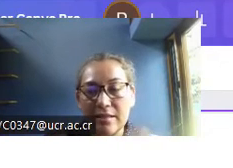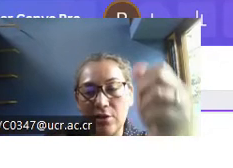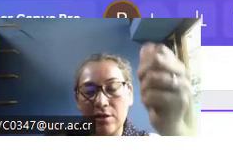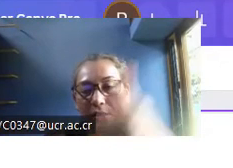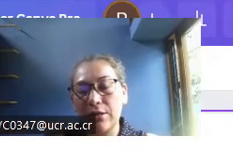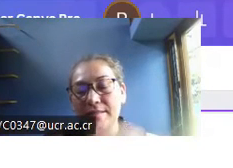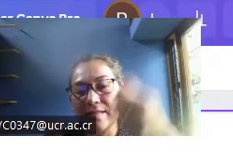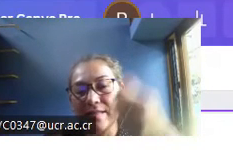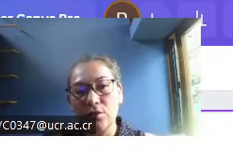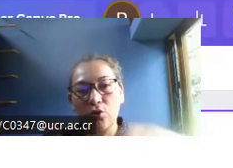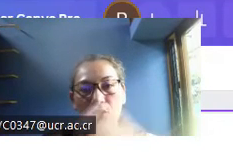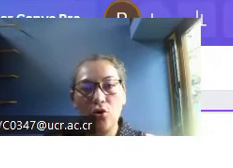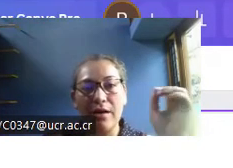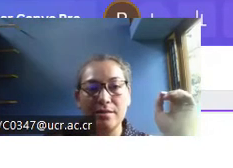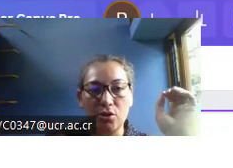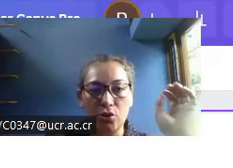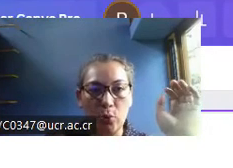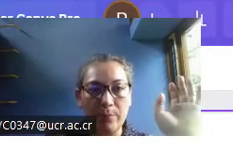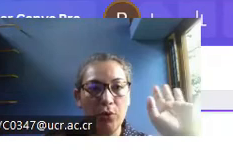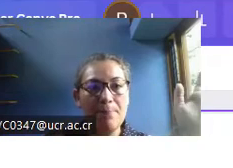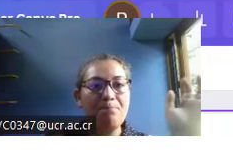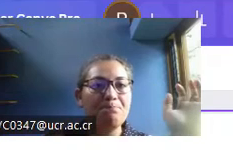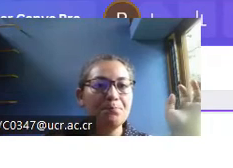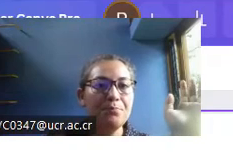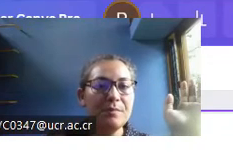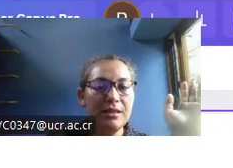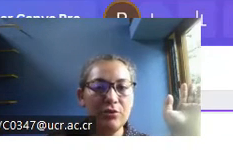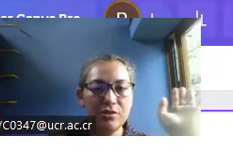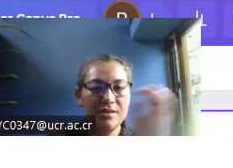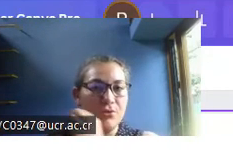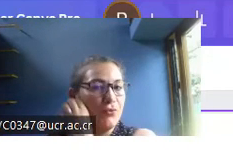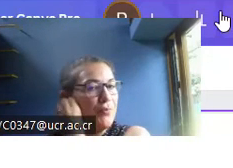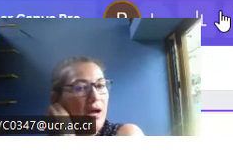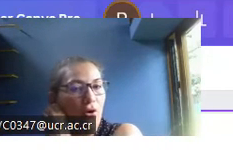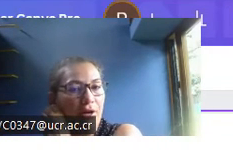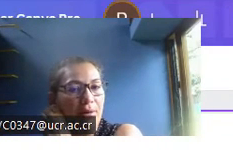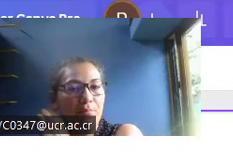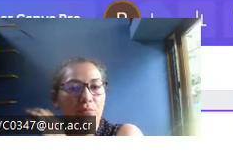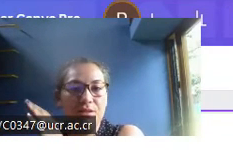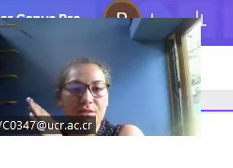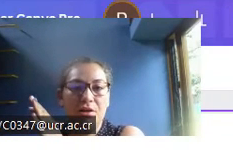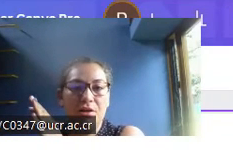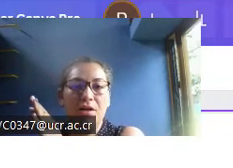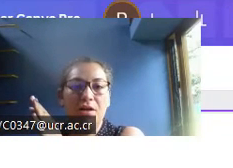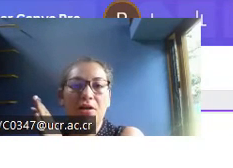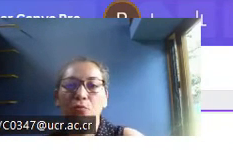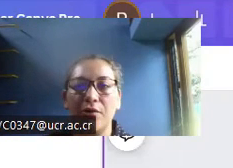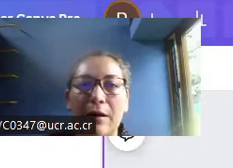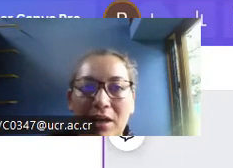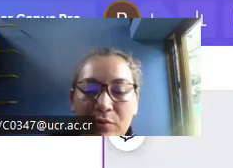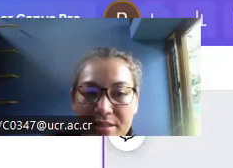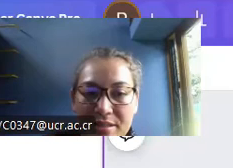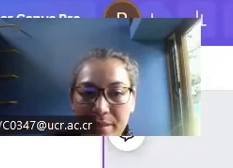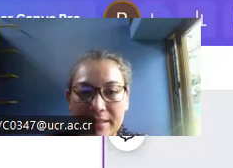gente escanea este código y va a ese sitio web, ¿ok? Entonces eso. Ahora, voy a cerrar acá un momento para